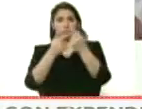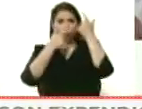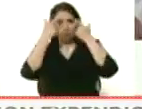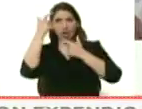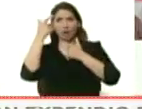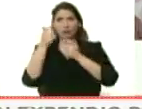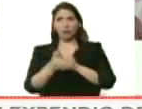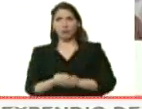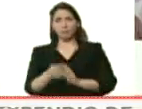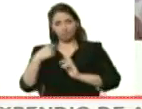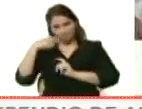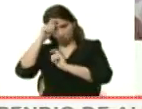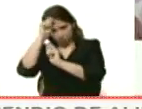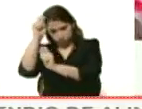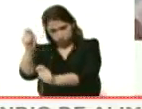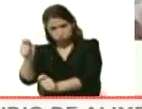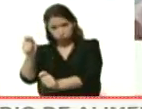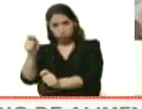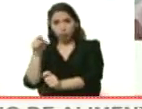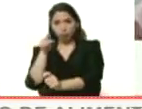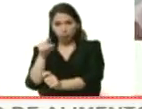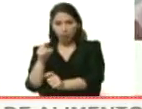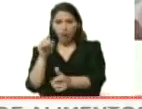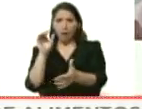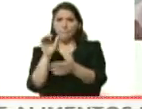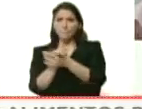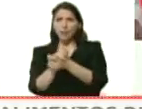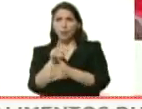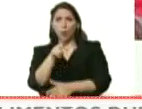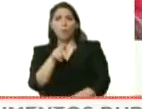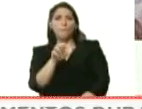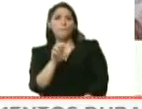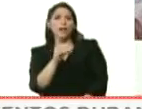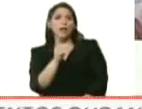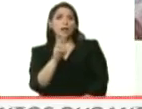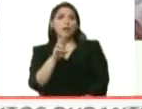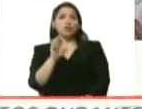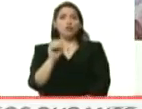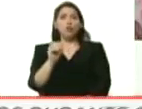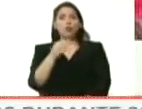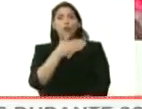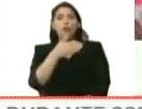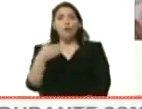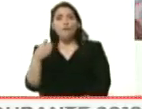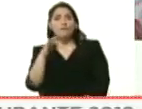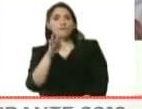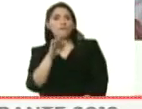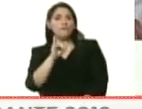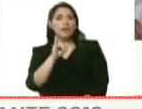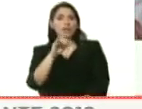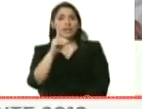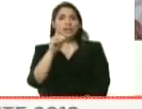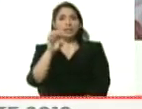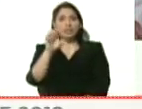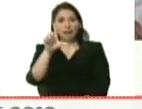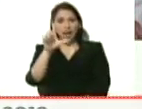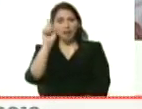para usted, para compañero Pedro Carreño, para Fidel, para todos los que están sentados ahí, Darío,